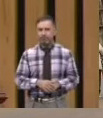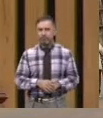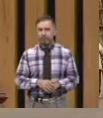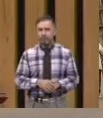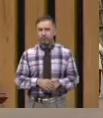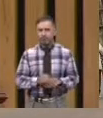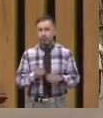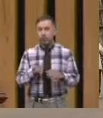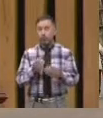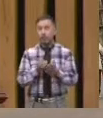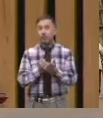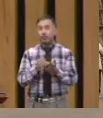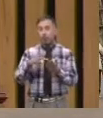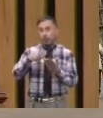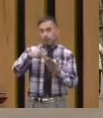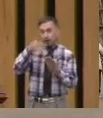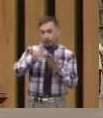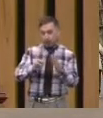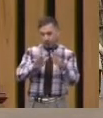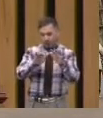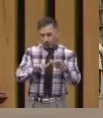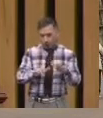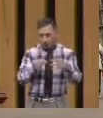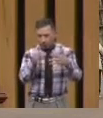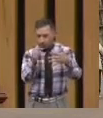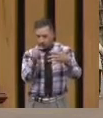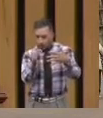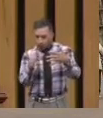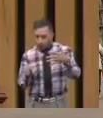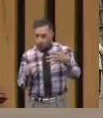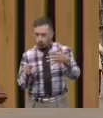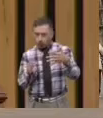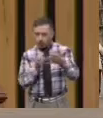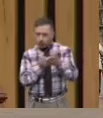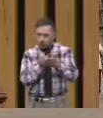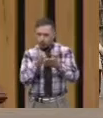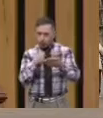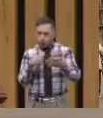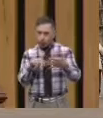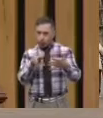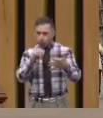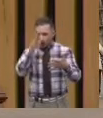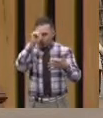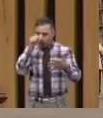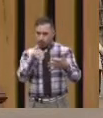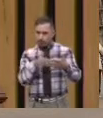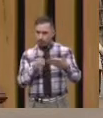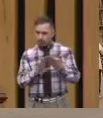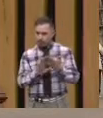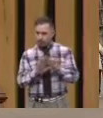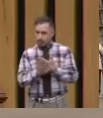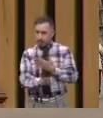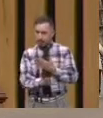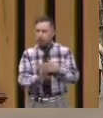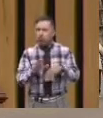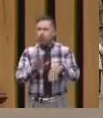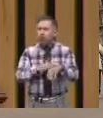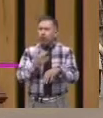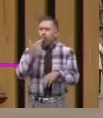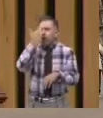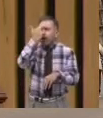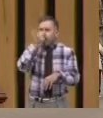consideraciones y conclusiones del proyecto por lo siguiente. En primer lugar,